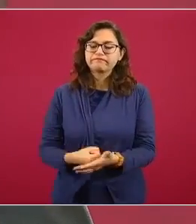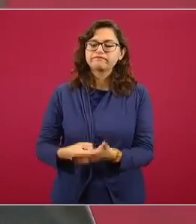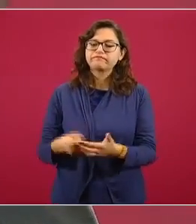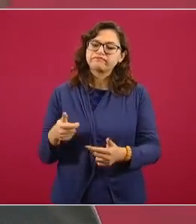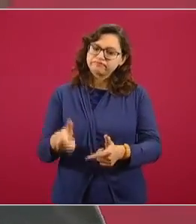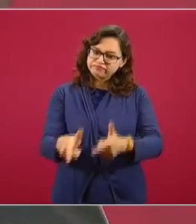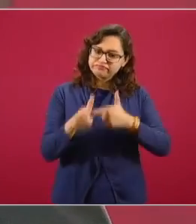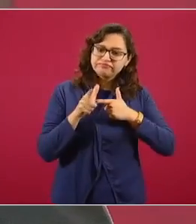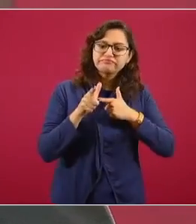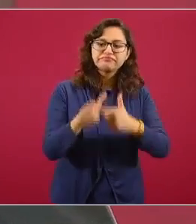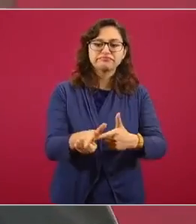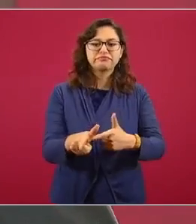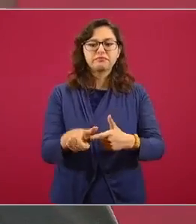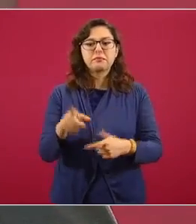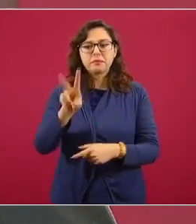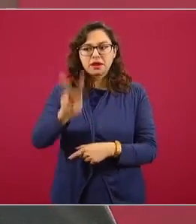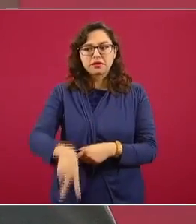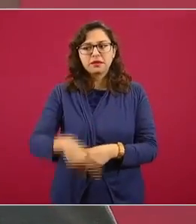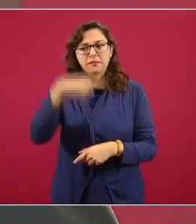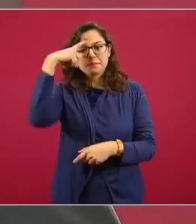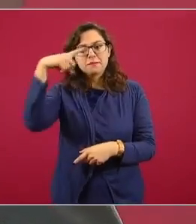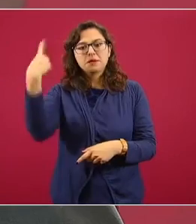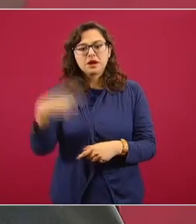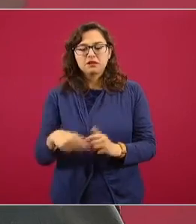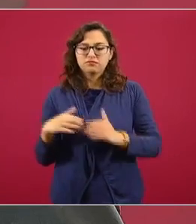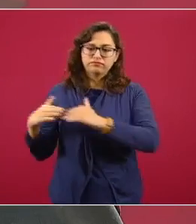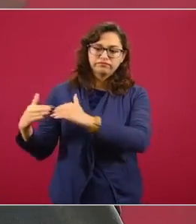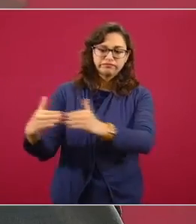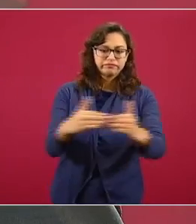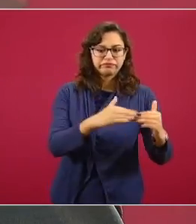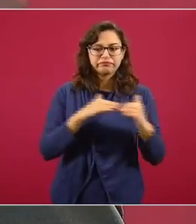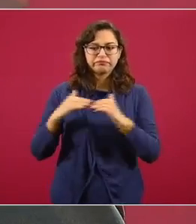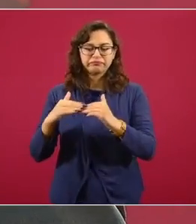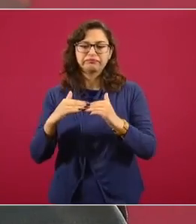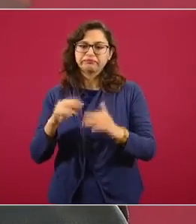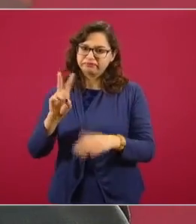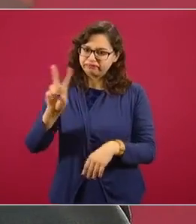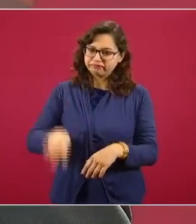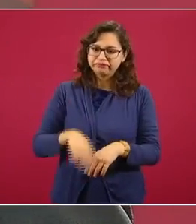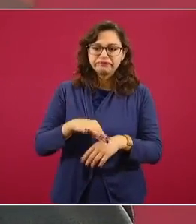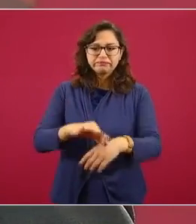impulsando el que haya una auténtica democracia.